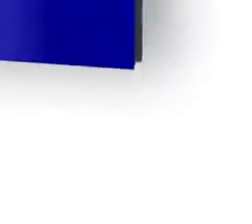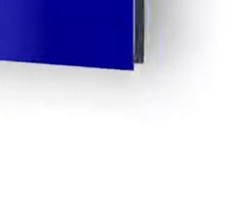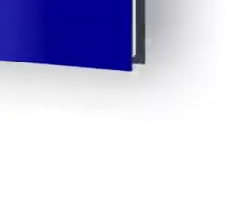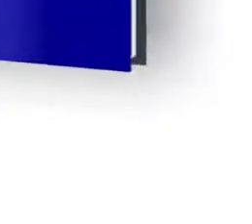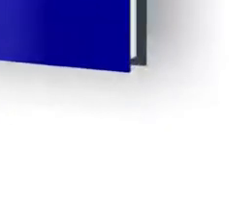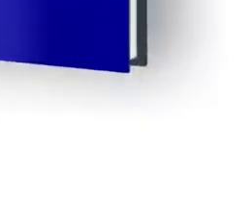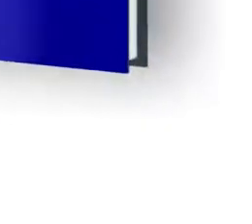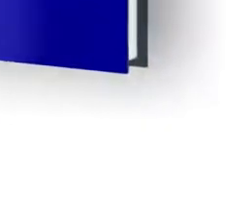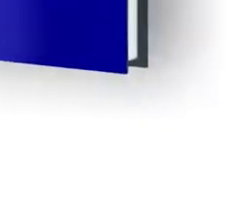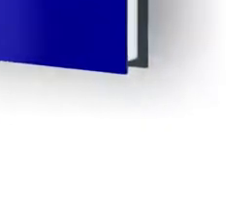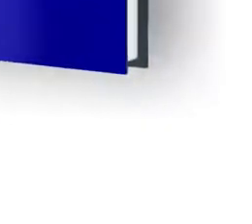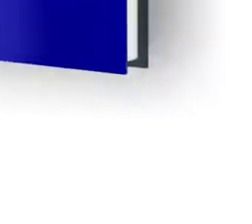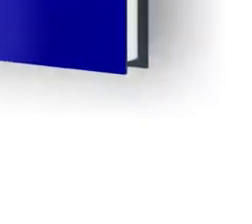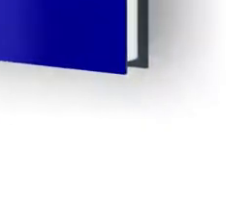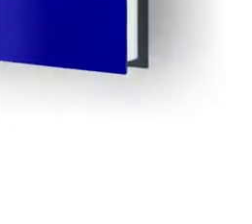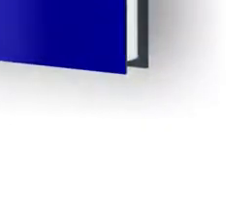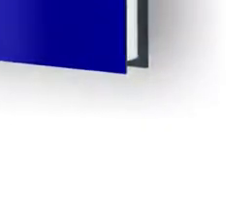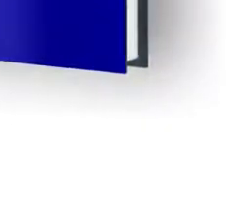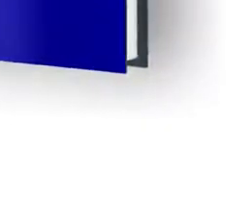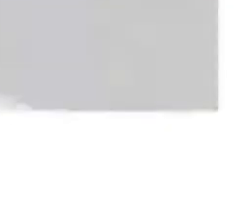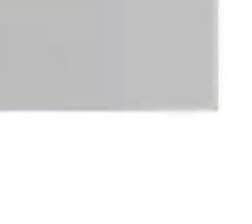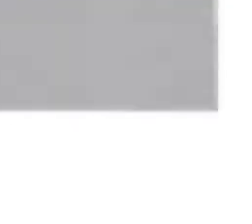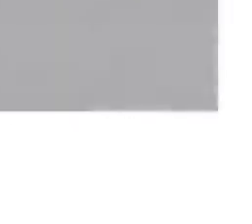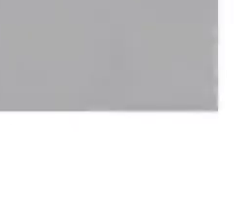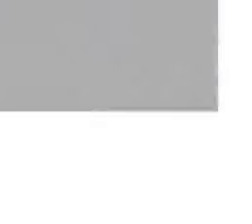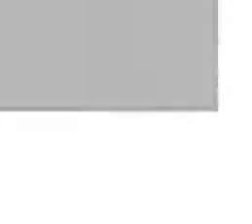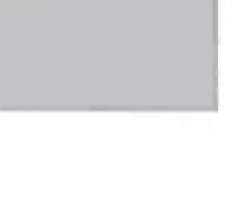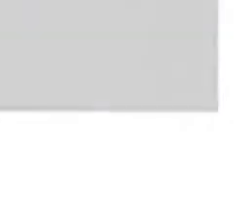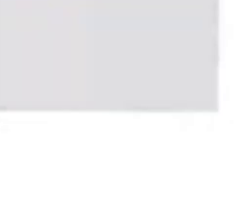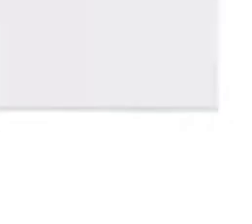Constitución Política de la República de Nicaragua.